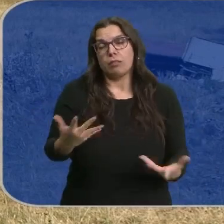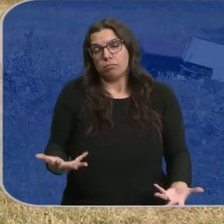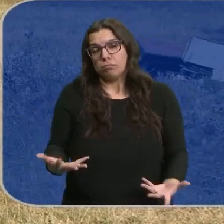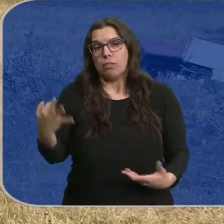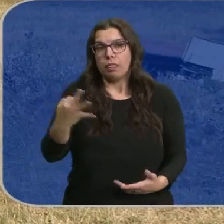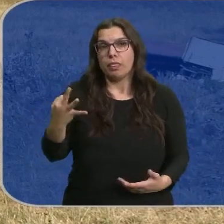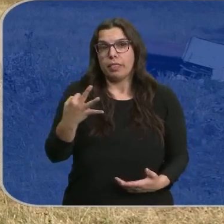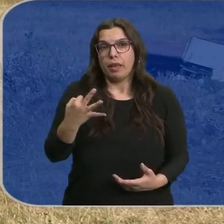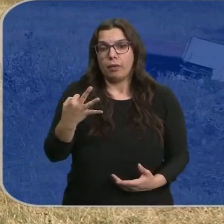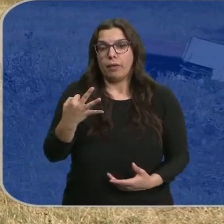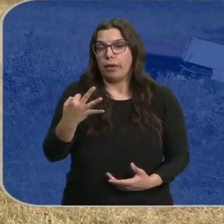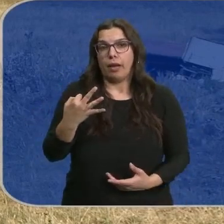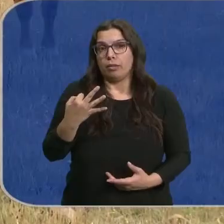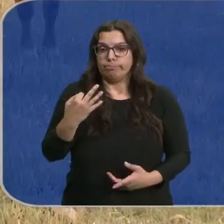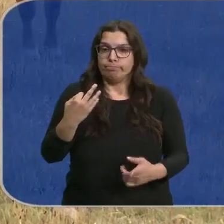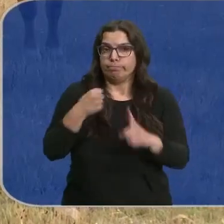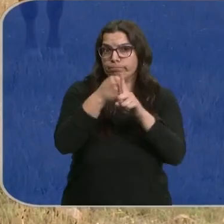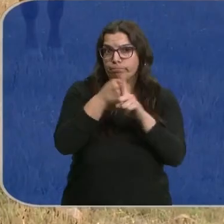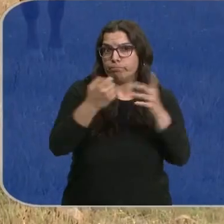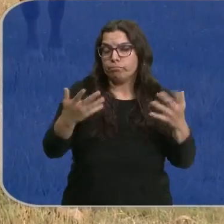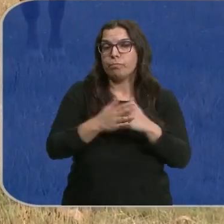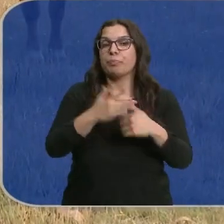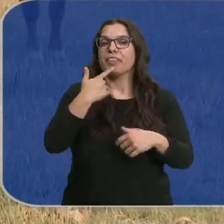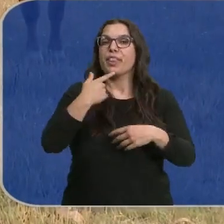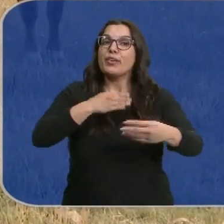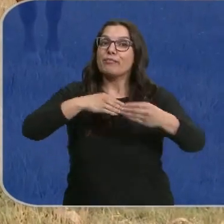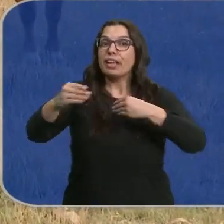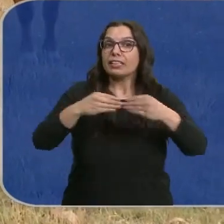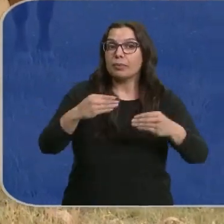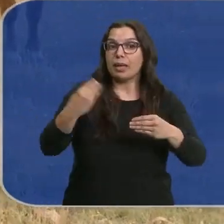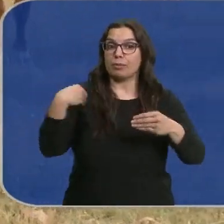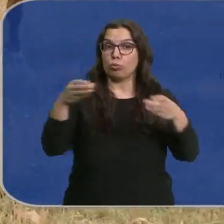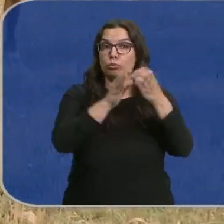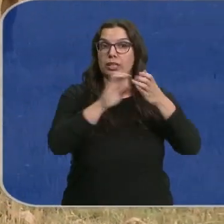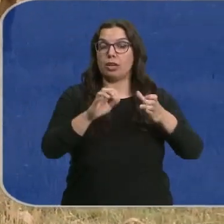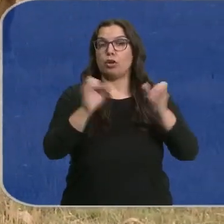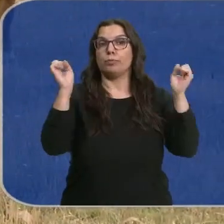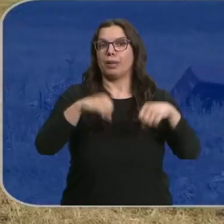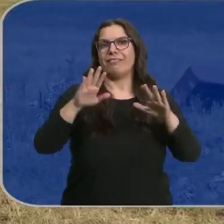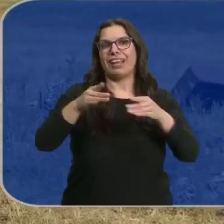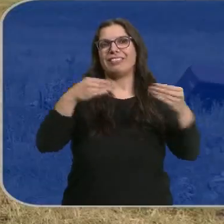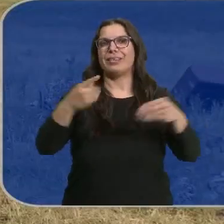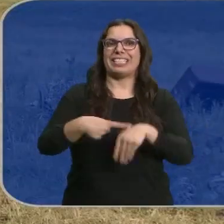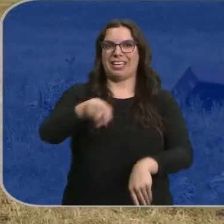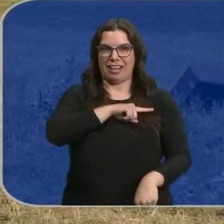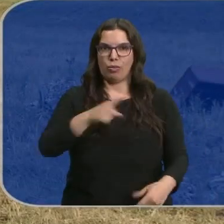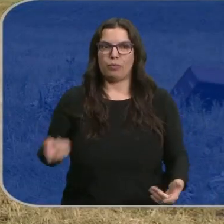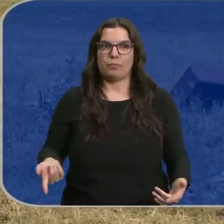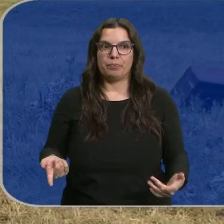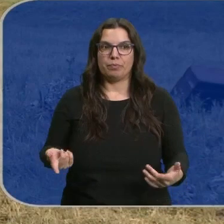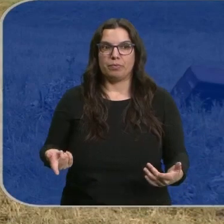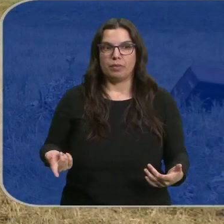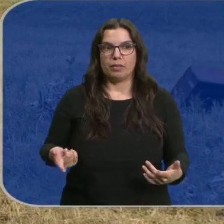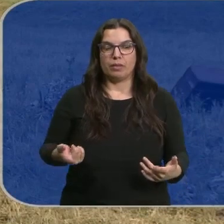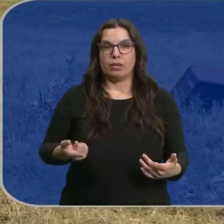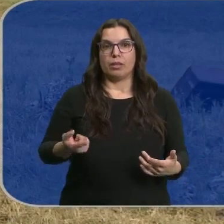habrá que actuar en esa medida. Dicen que la flexibilización aprobada por la Junta fue demasiado laxa. Vamos a quitar eso